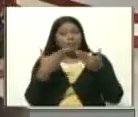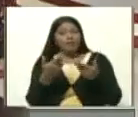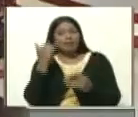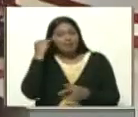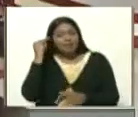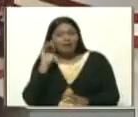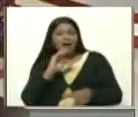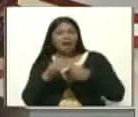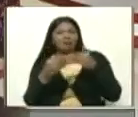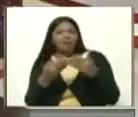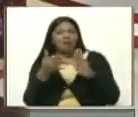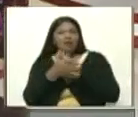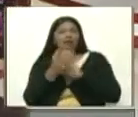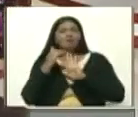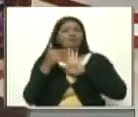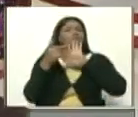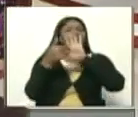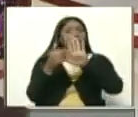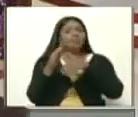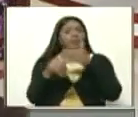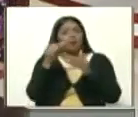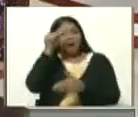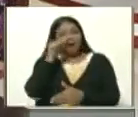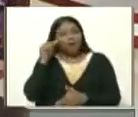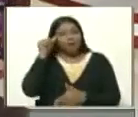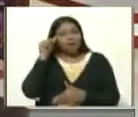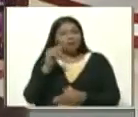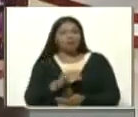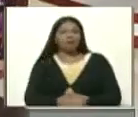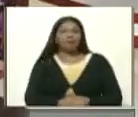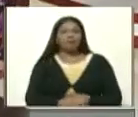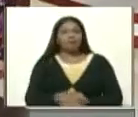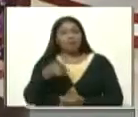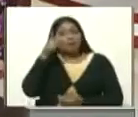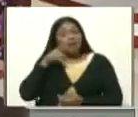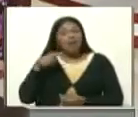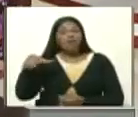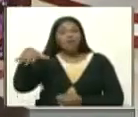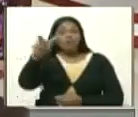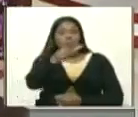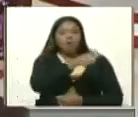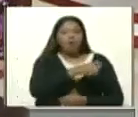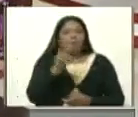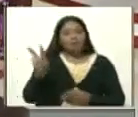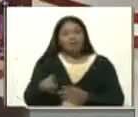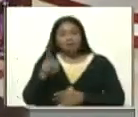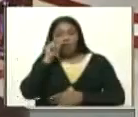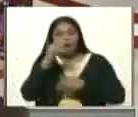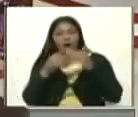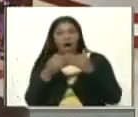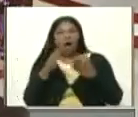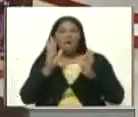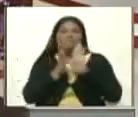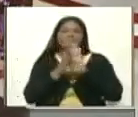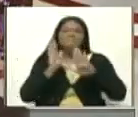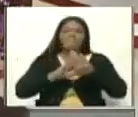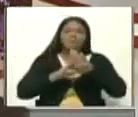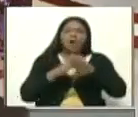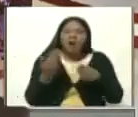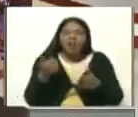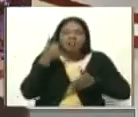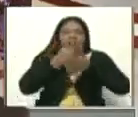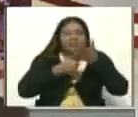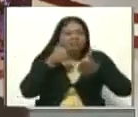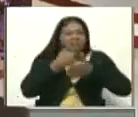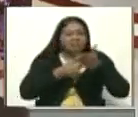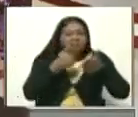idea de qué representa Alex Saab para el pueblo venezolano y por qué se ensañan tanto el gobierno de